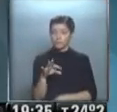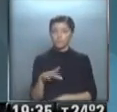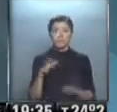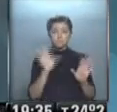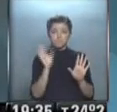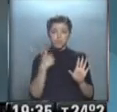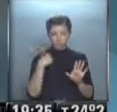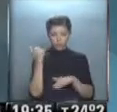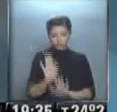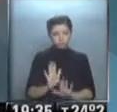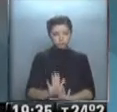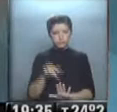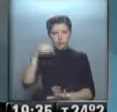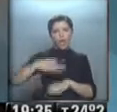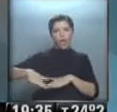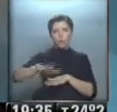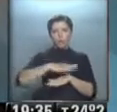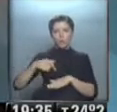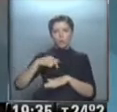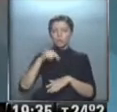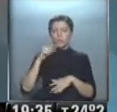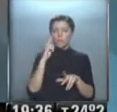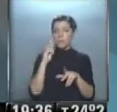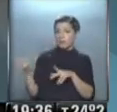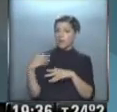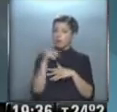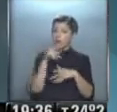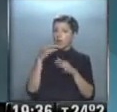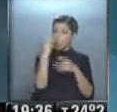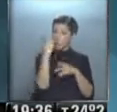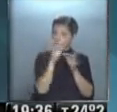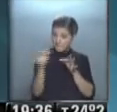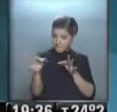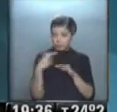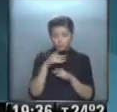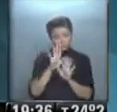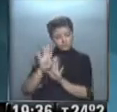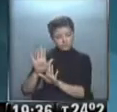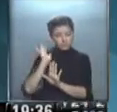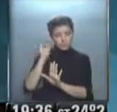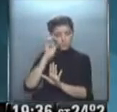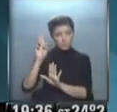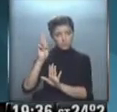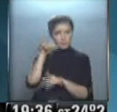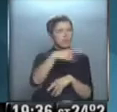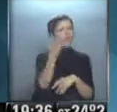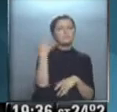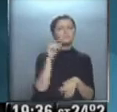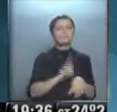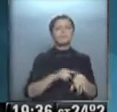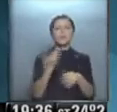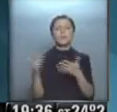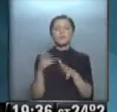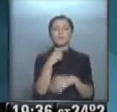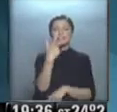No, yo me quedo en el previo y yo cedí lo que tenía que ceder, los 2 metros. ¿Hace cuánto tiempo fueron que están acá? Todo este